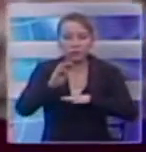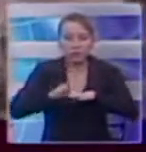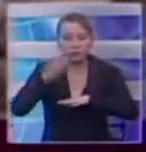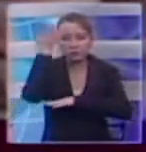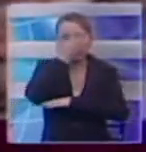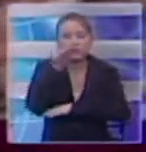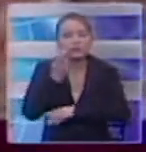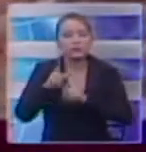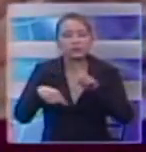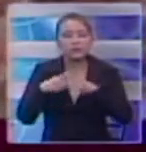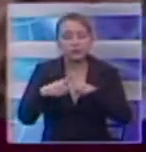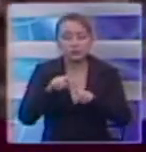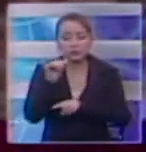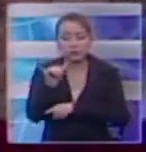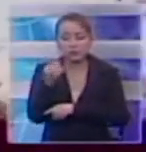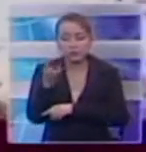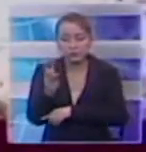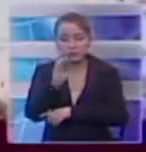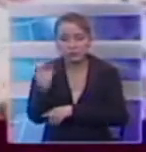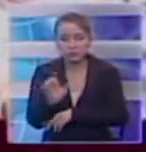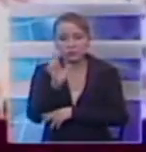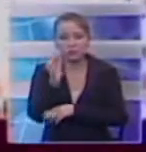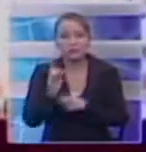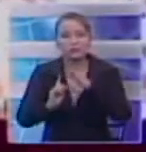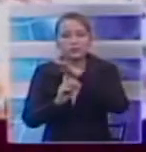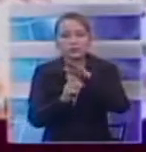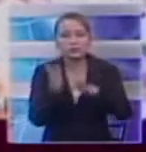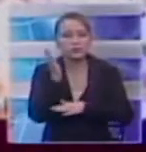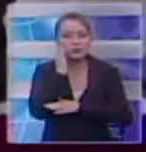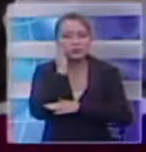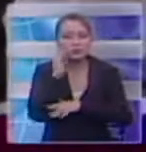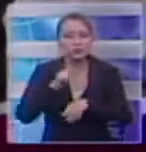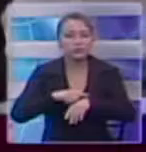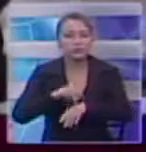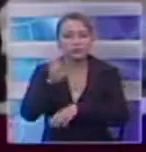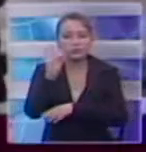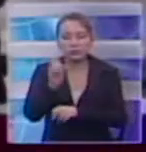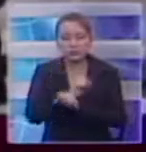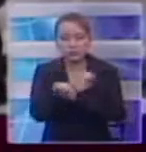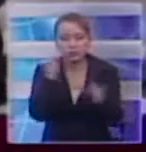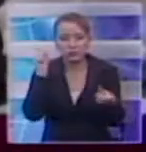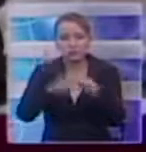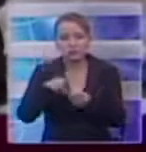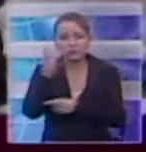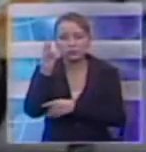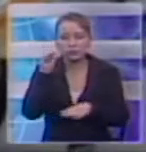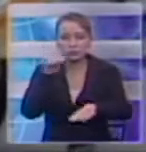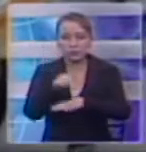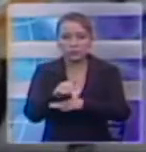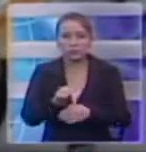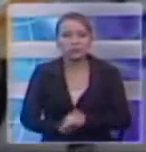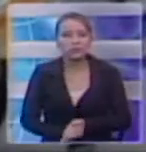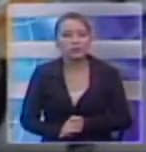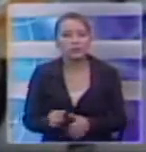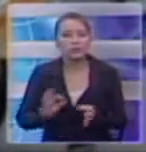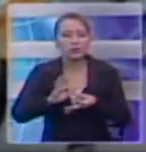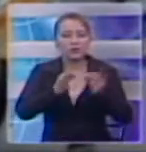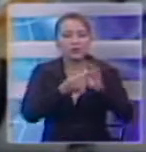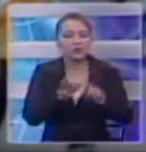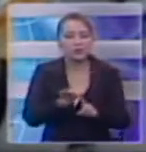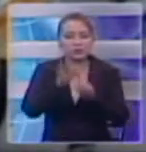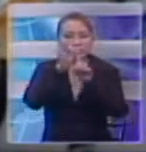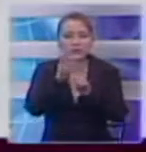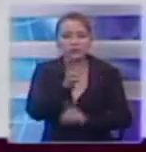Esmeraldas, que se llevará a cabo el sábado 16 de julio en el Parque de la Madre, de 9 a 18 horas. Olimpiadas Especiales